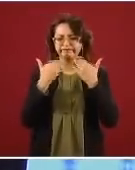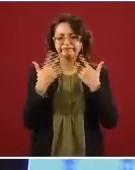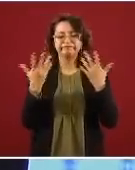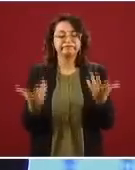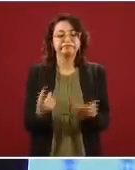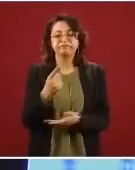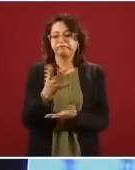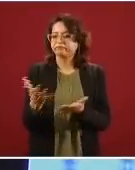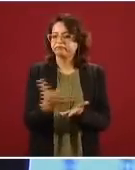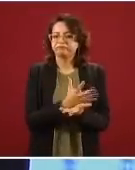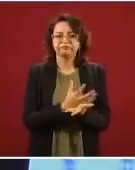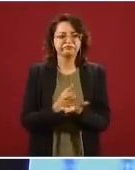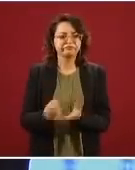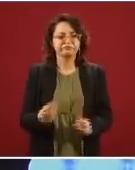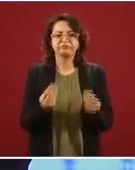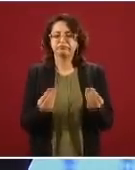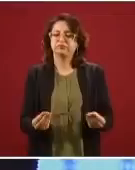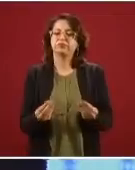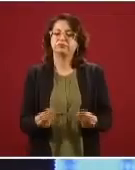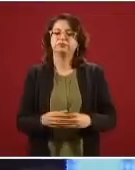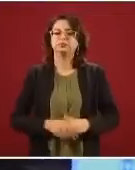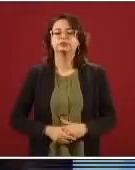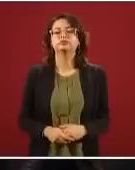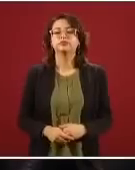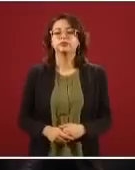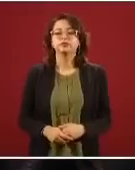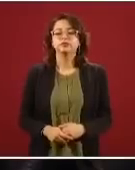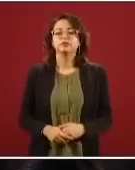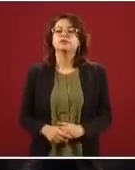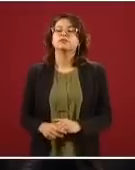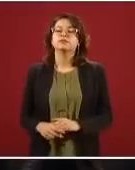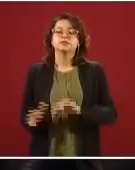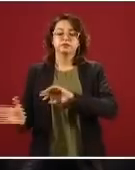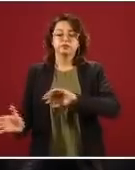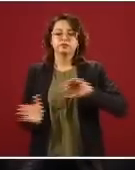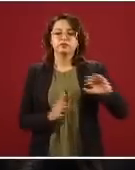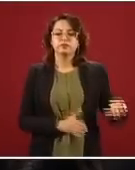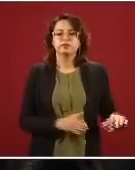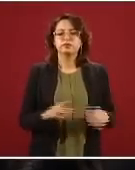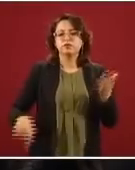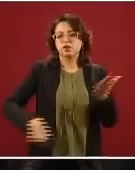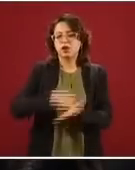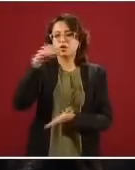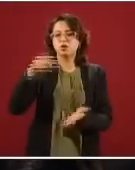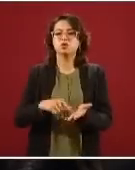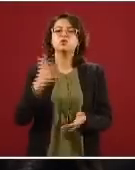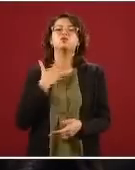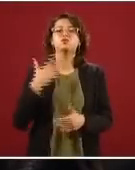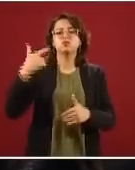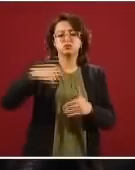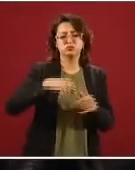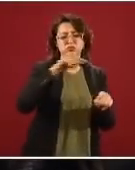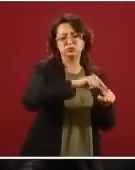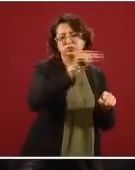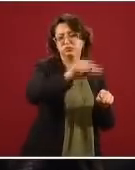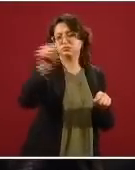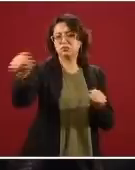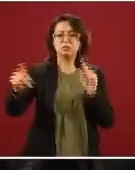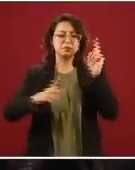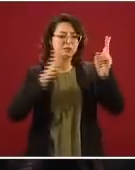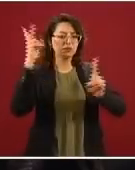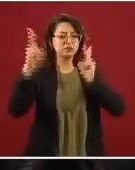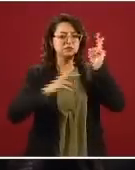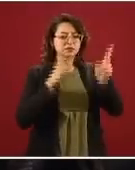margen más alto. En las acciones que realizamos de verificación en esta semana, atendimos